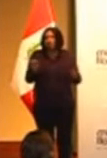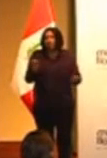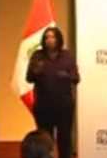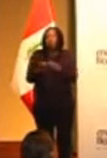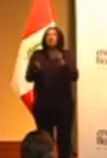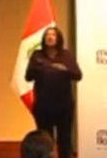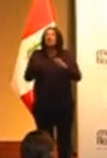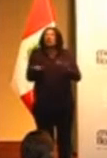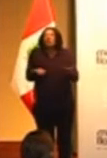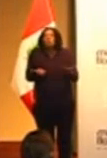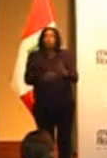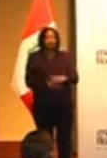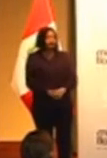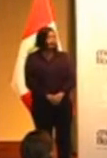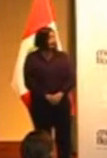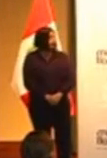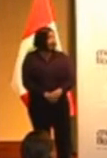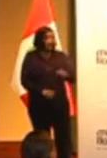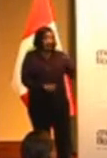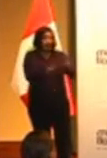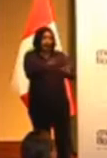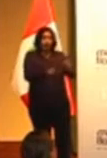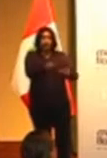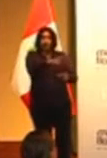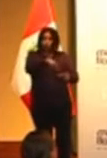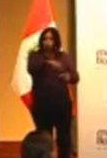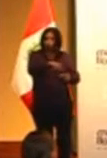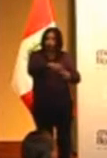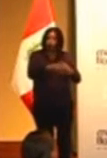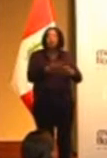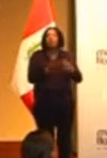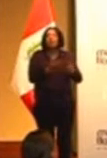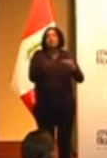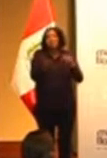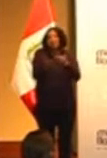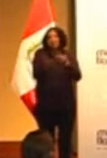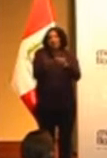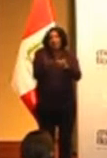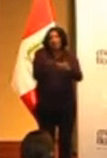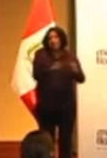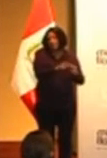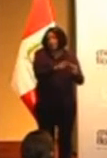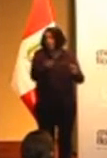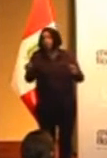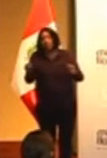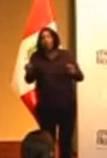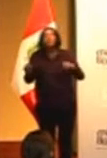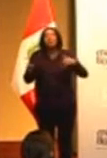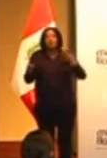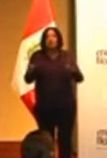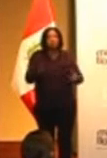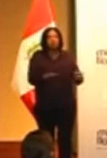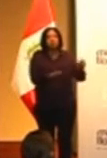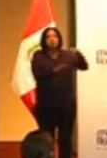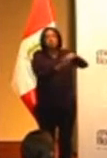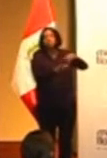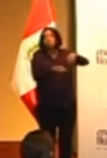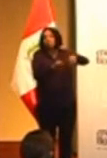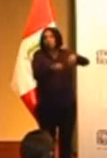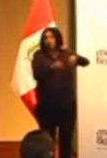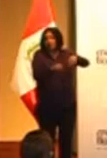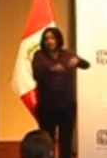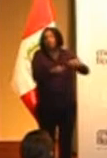donde fundamentalmente las personas que hacen viajes de cercanía van a poder montarse fácilmente